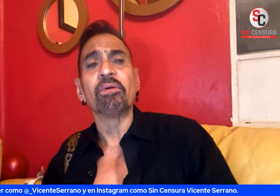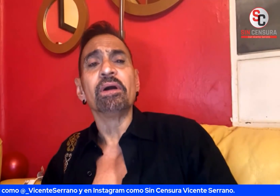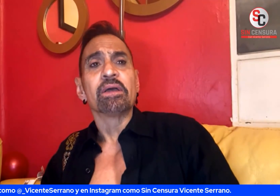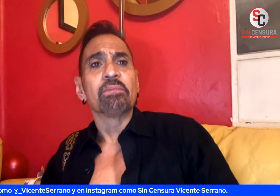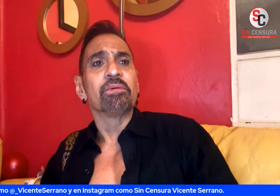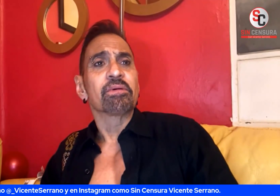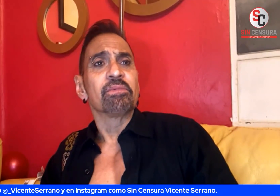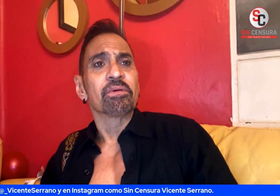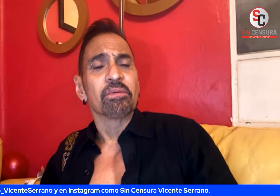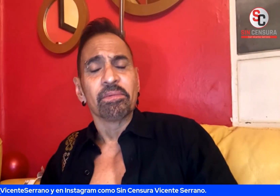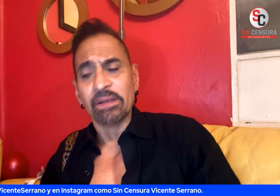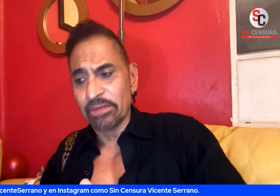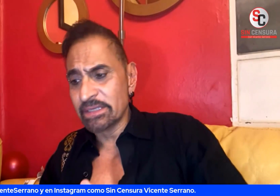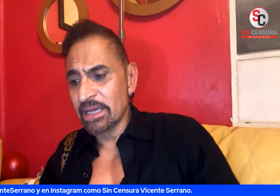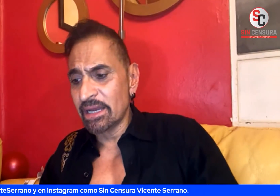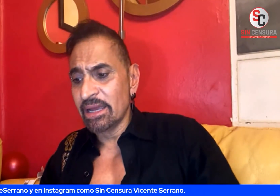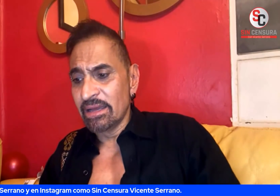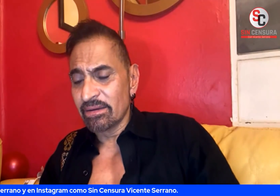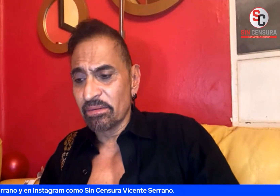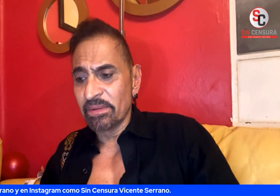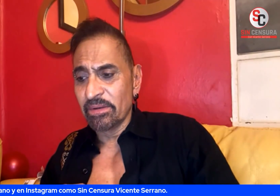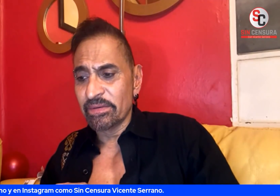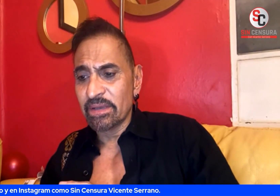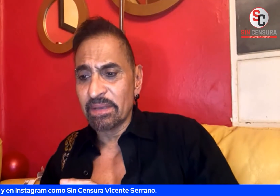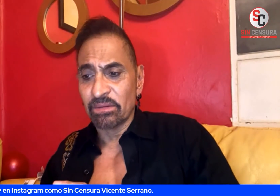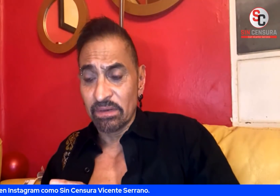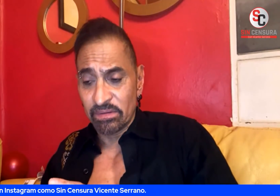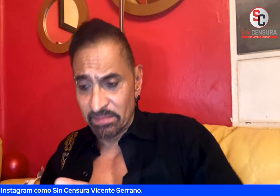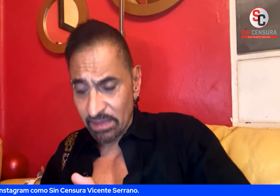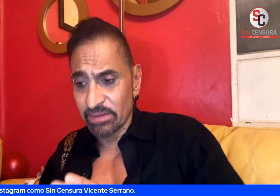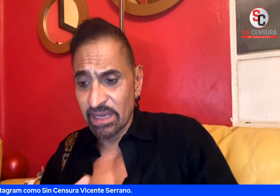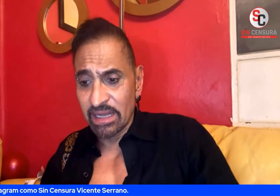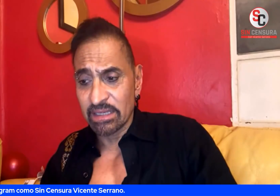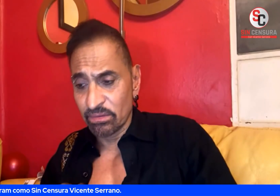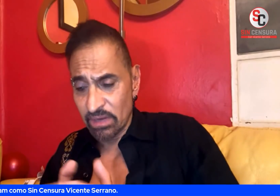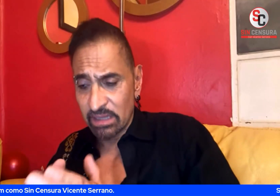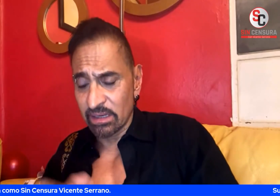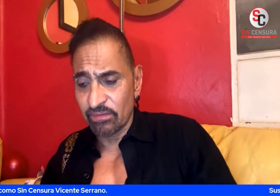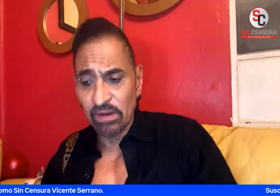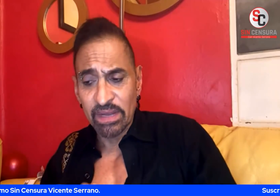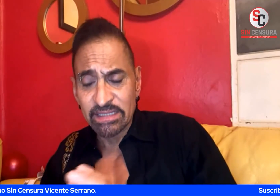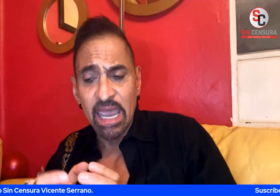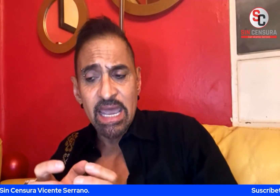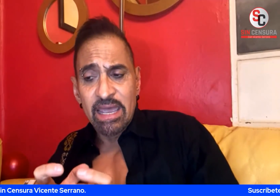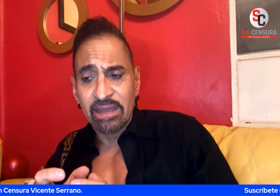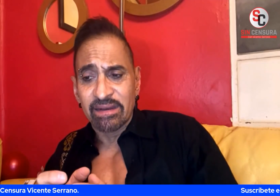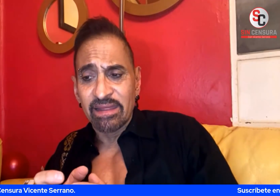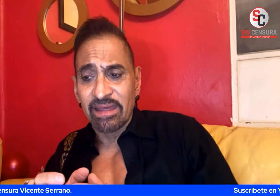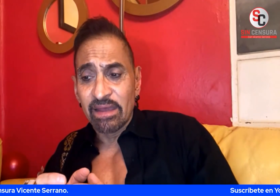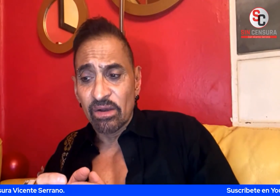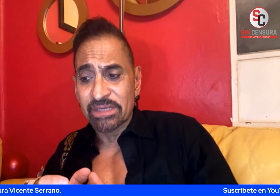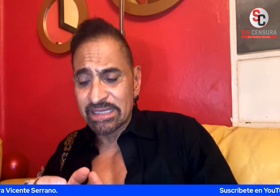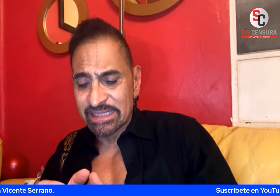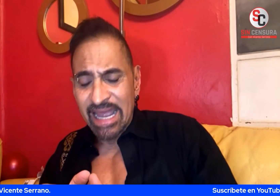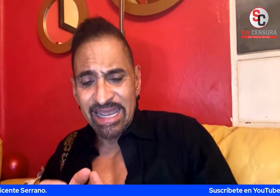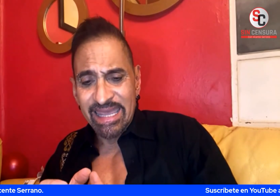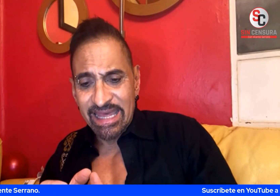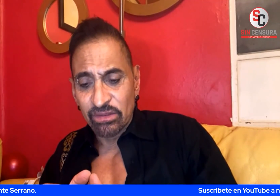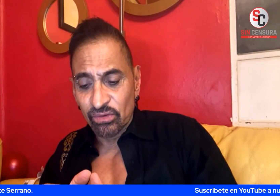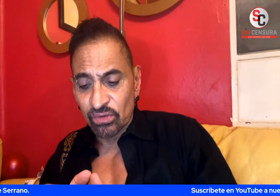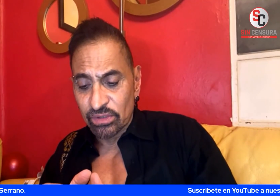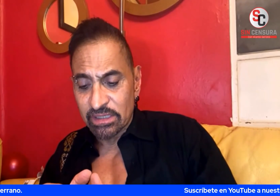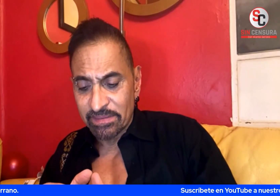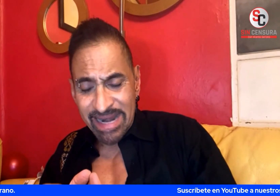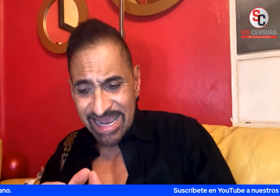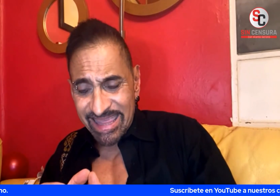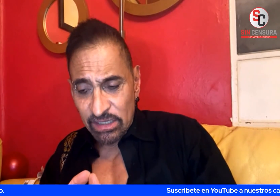porque como bien lo decía, Víctor y también lo decía Leti en el refilón, es que en realidad los que se están